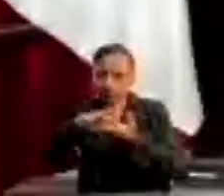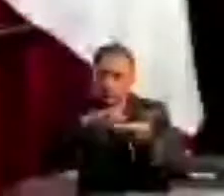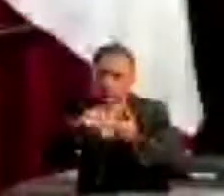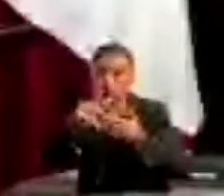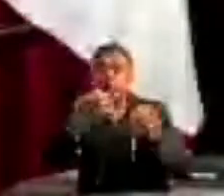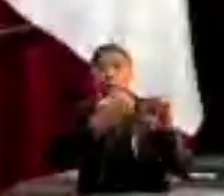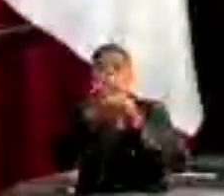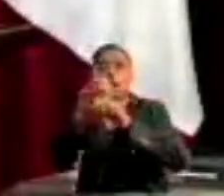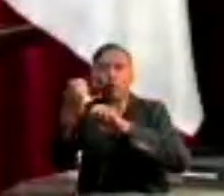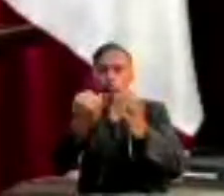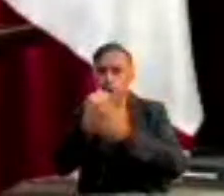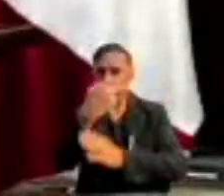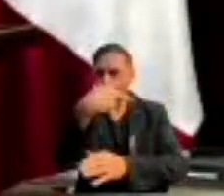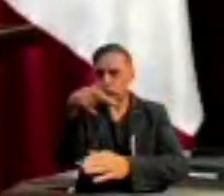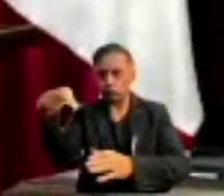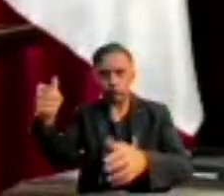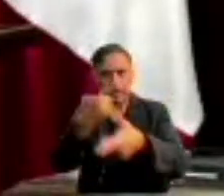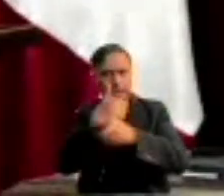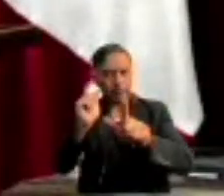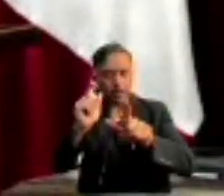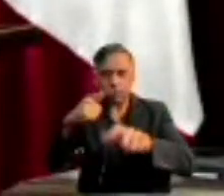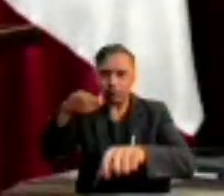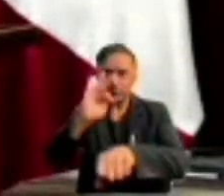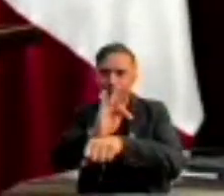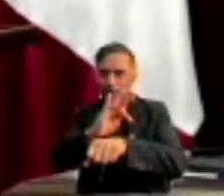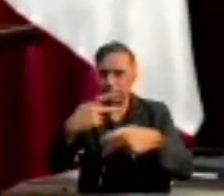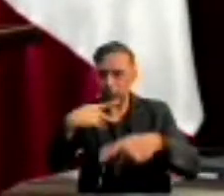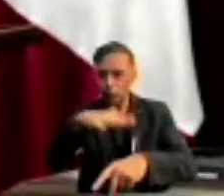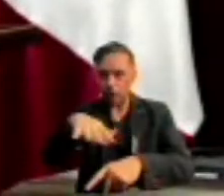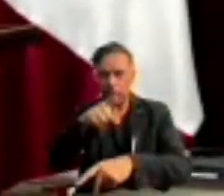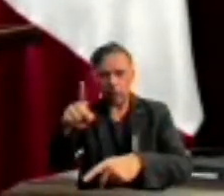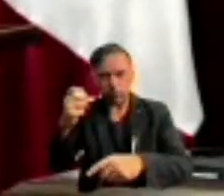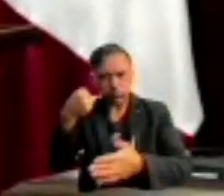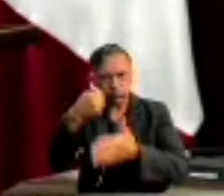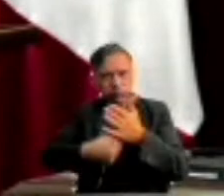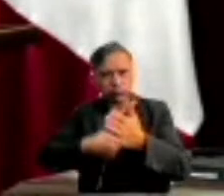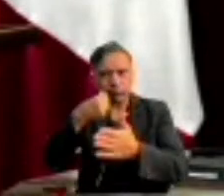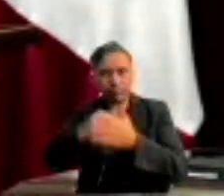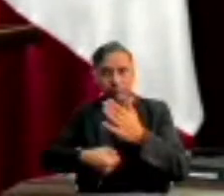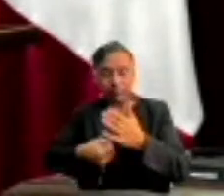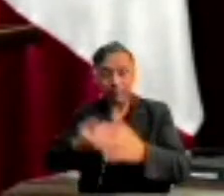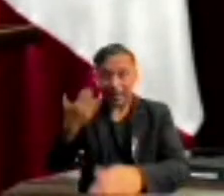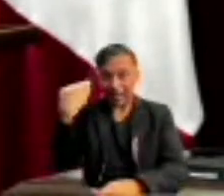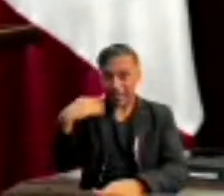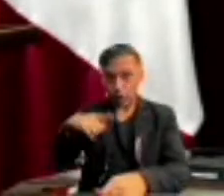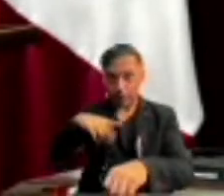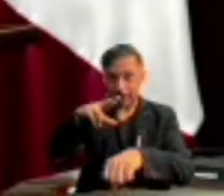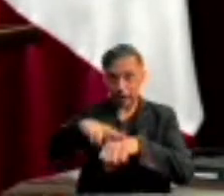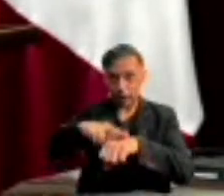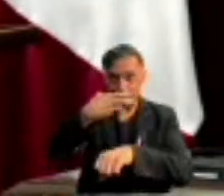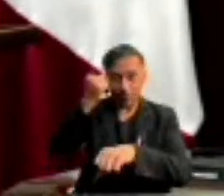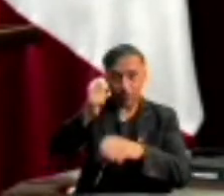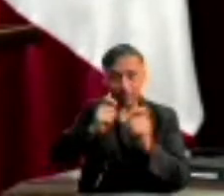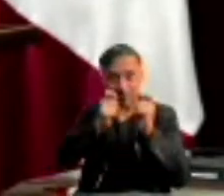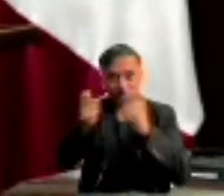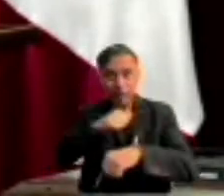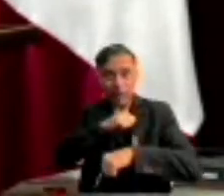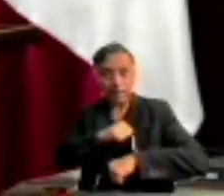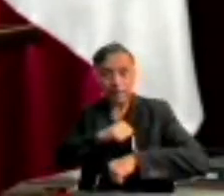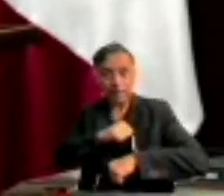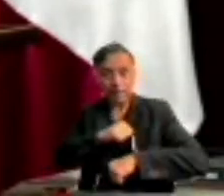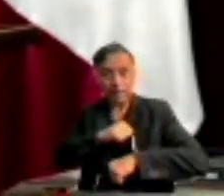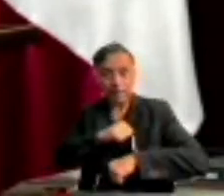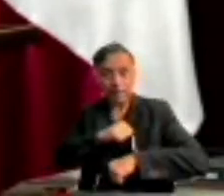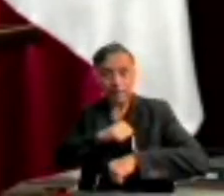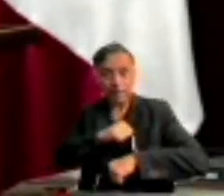población. En este sentido, por su liderazgo al inicio de su mandato en 1941, Zárate Albarrán